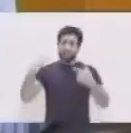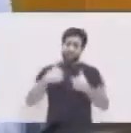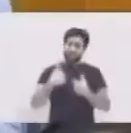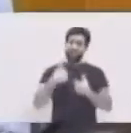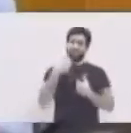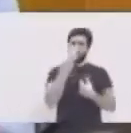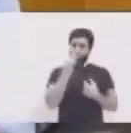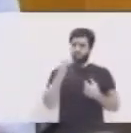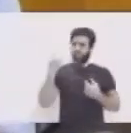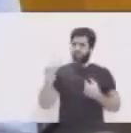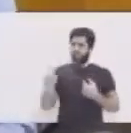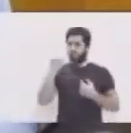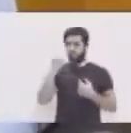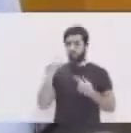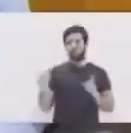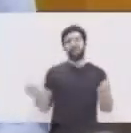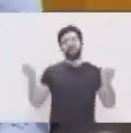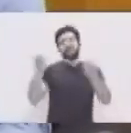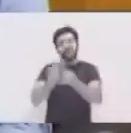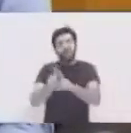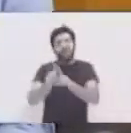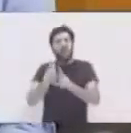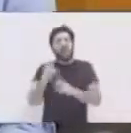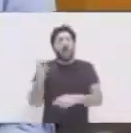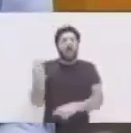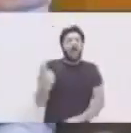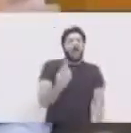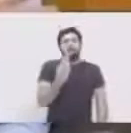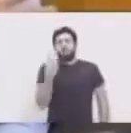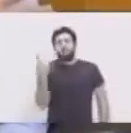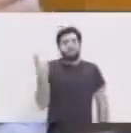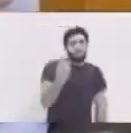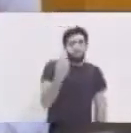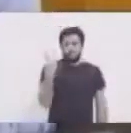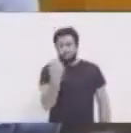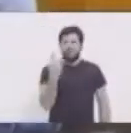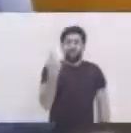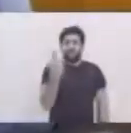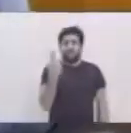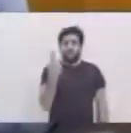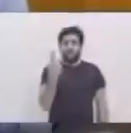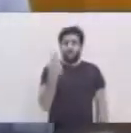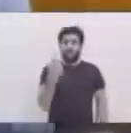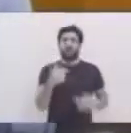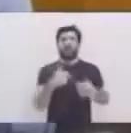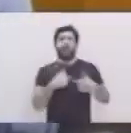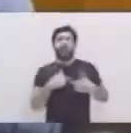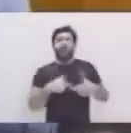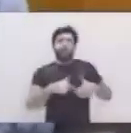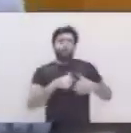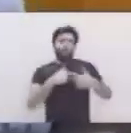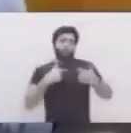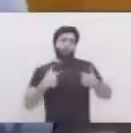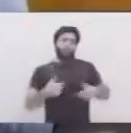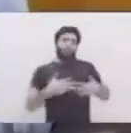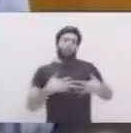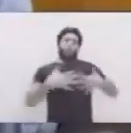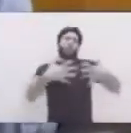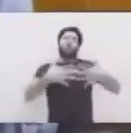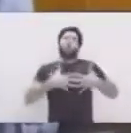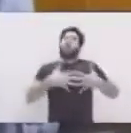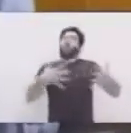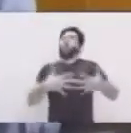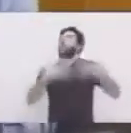fueron grandes amigos. Graciela regresó a su orilla del río con el corazón que le retumbaba de